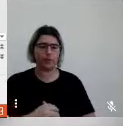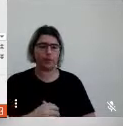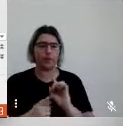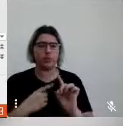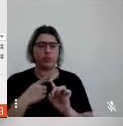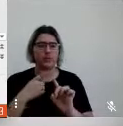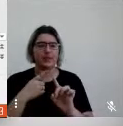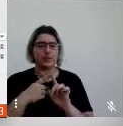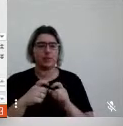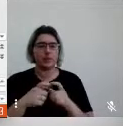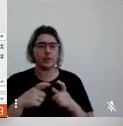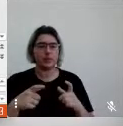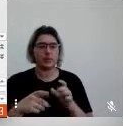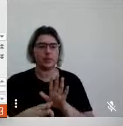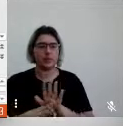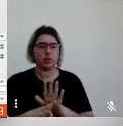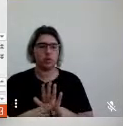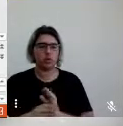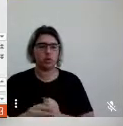creciendo.